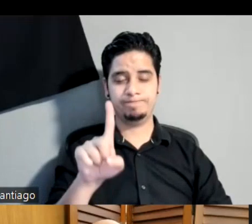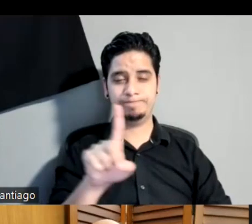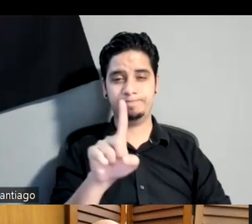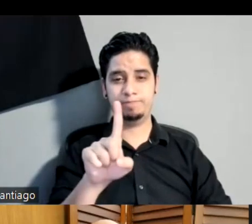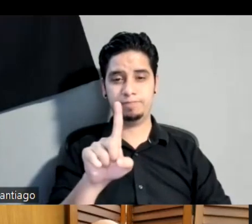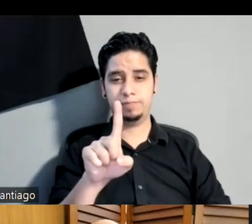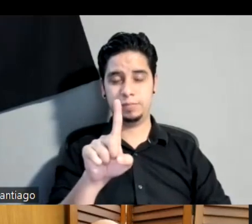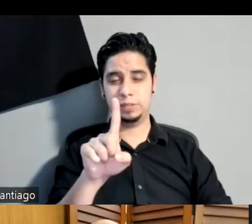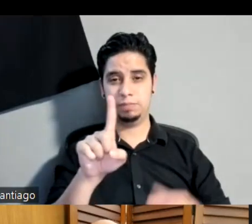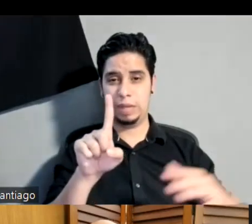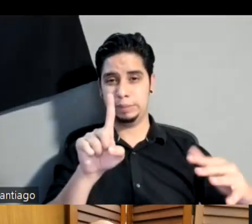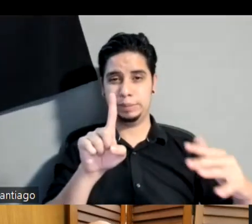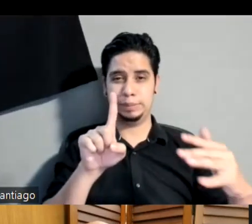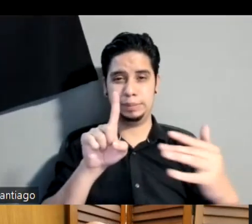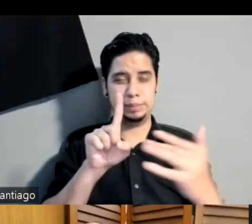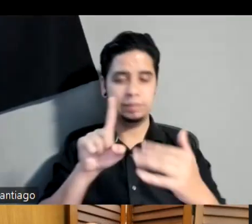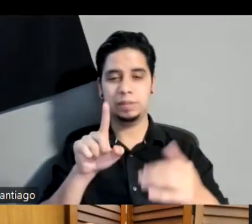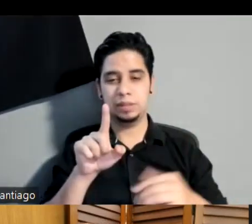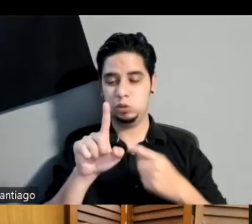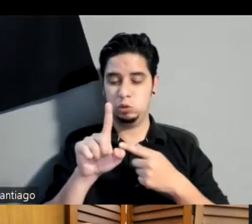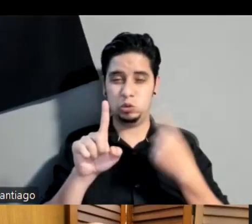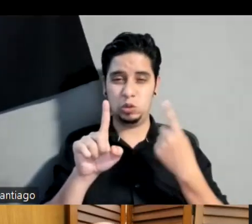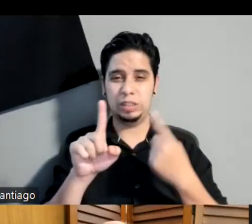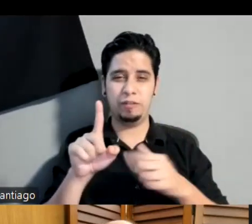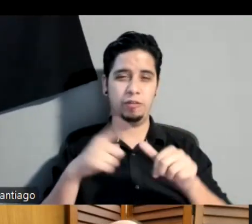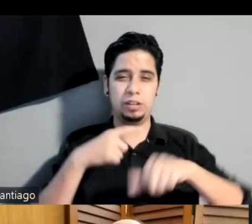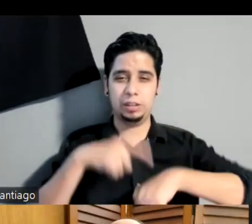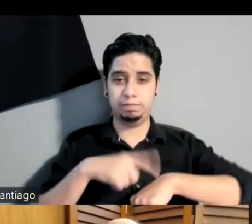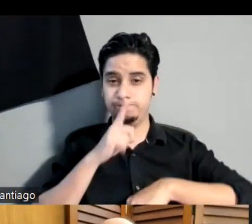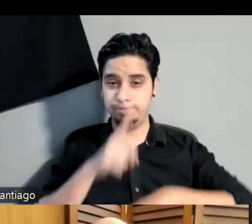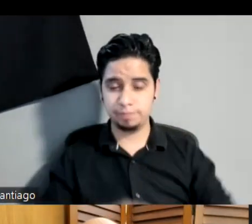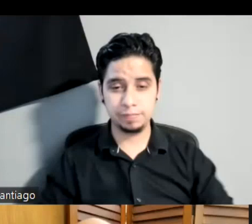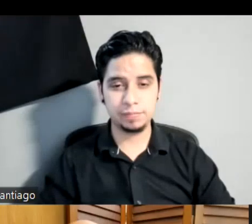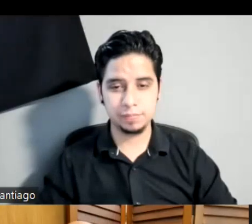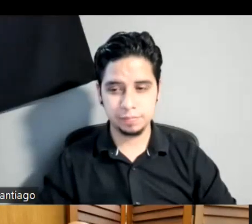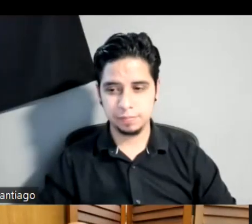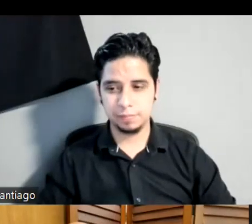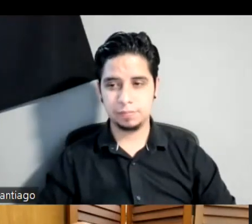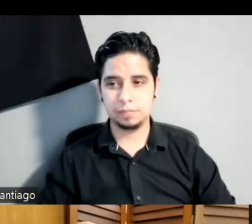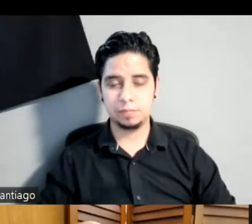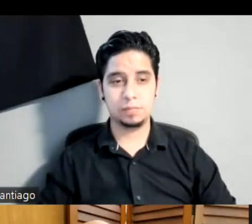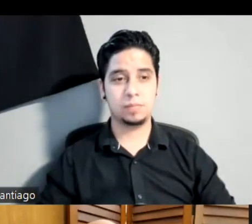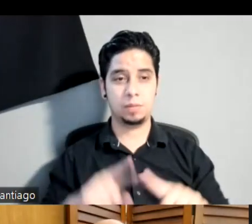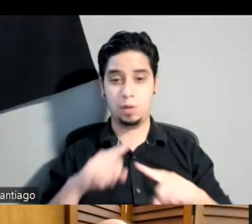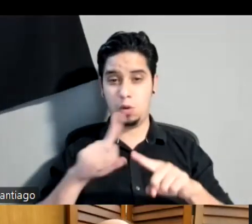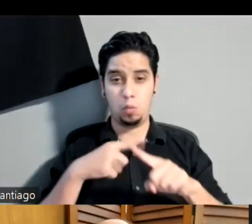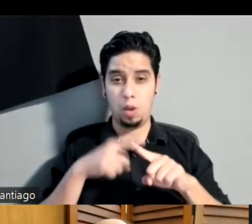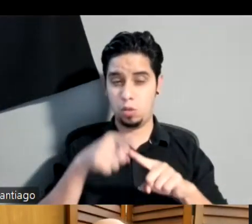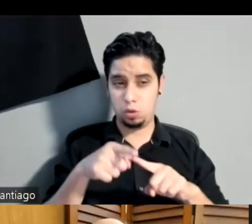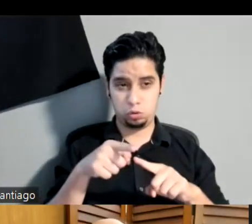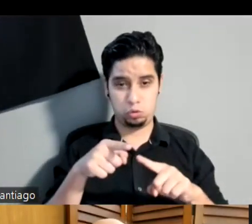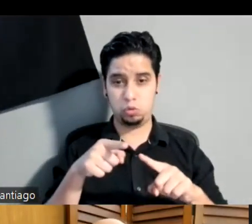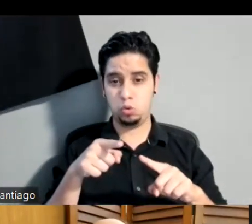Solito. From scratch. Solo. Bueno, pero cuando te zumbaste para la